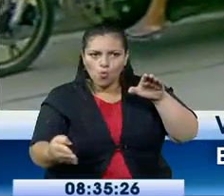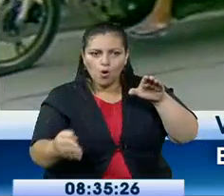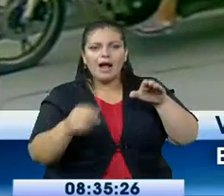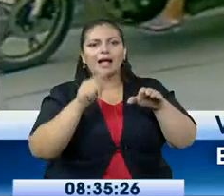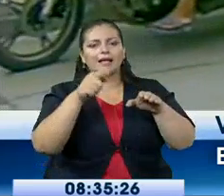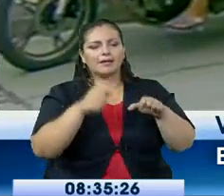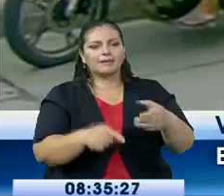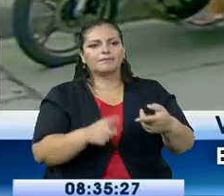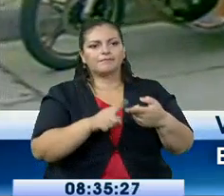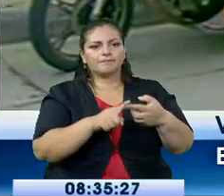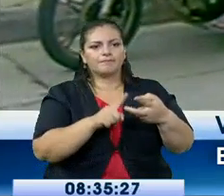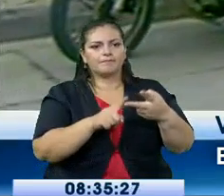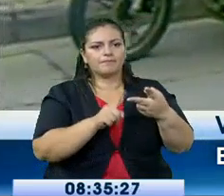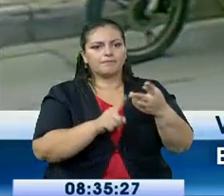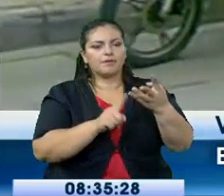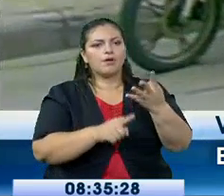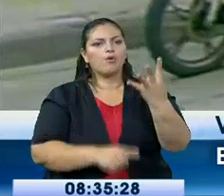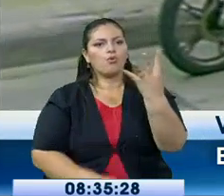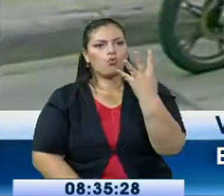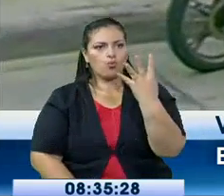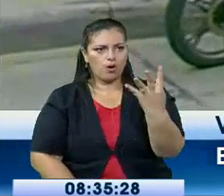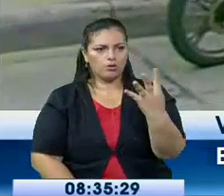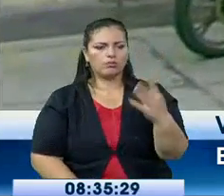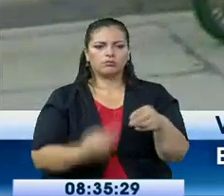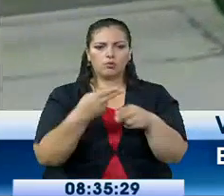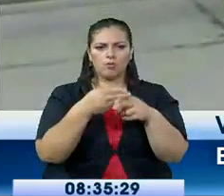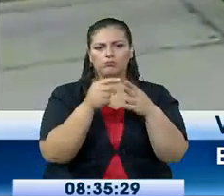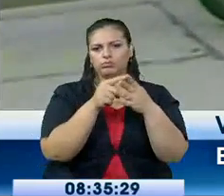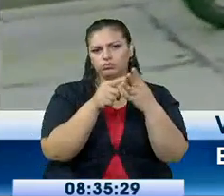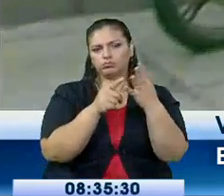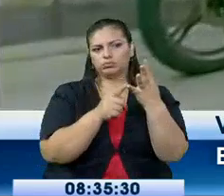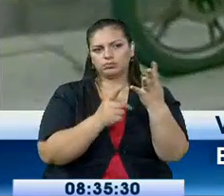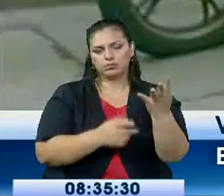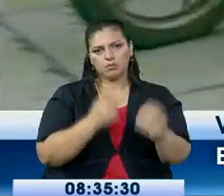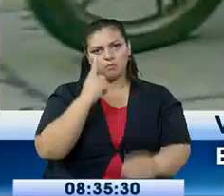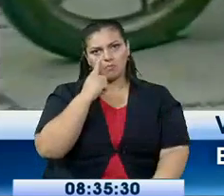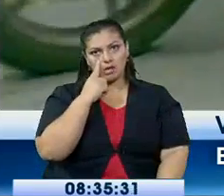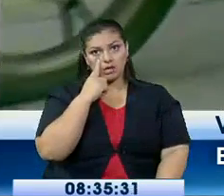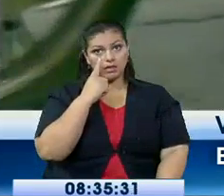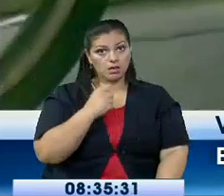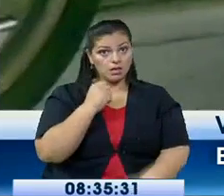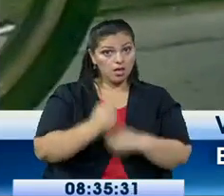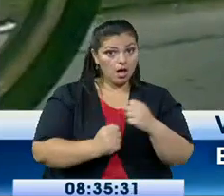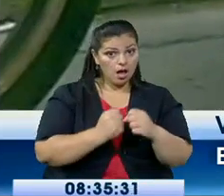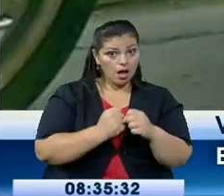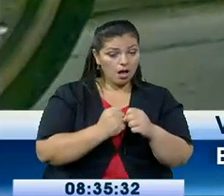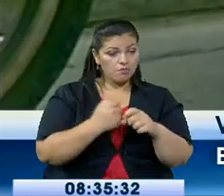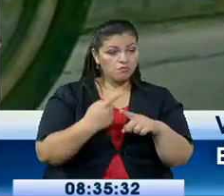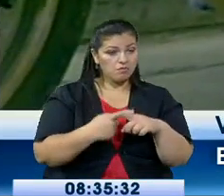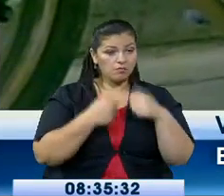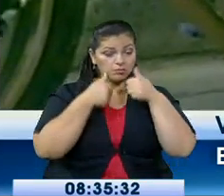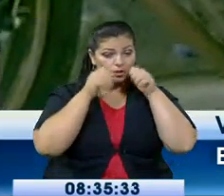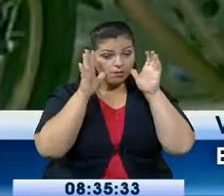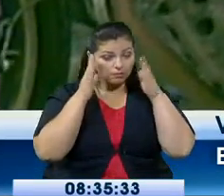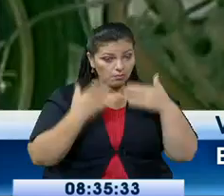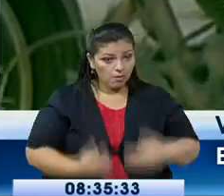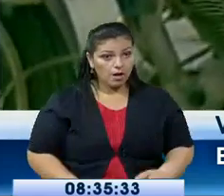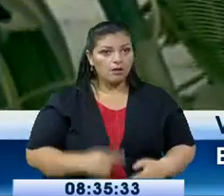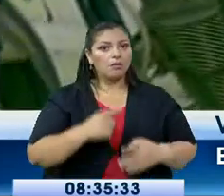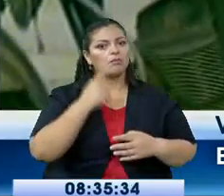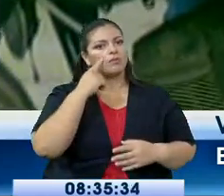poco a poco. Esperamos que hasta fin de año ya todos los operadores de estas cooperativas ya cambien sus